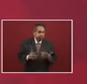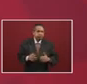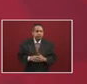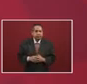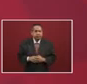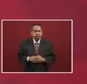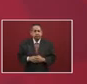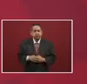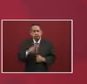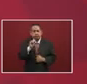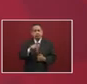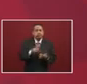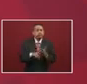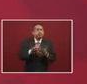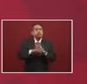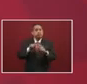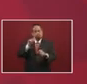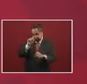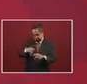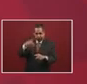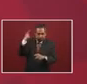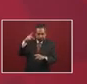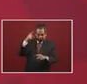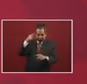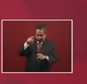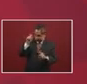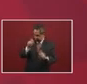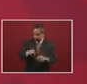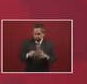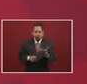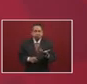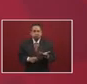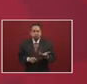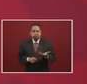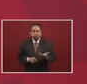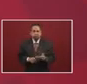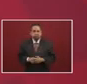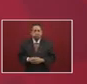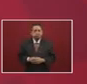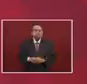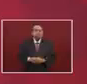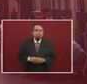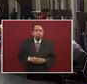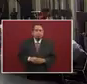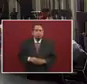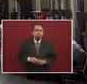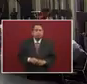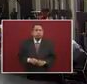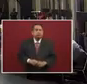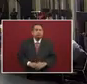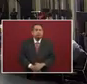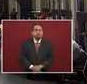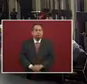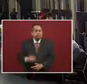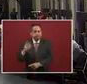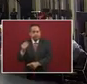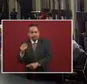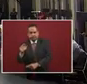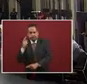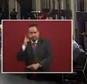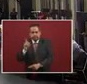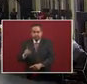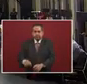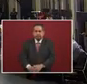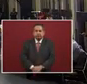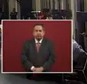Hablando de Puebla, o sea, También se encontró corrupción en IMER, donde han habido despidos,